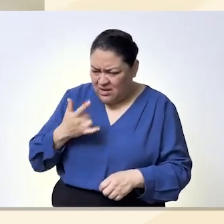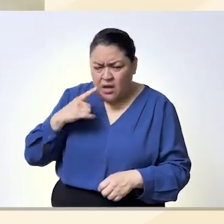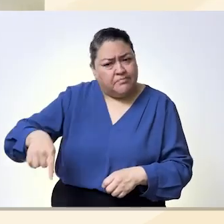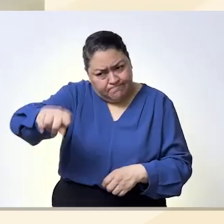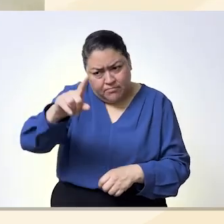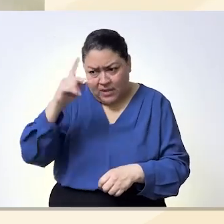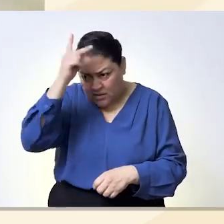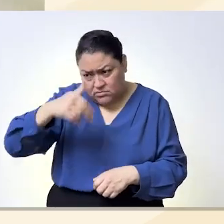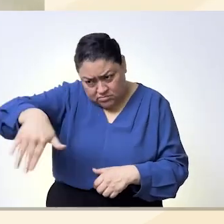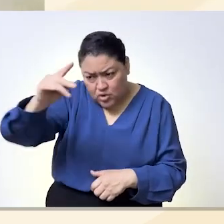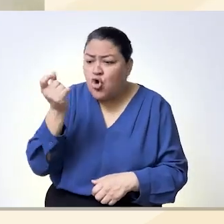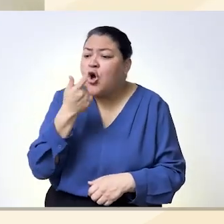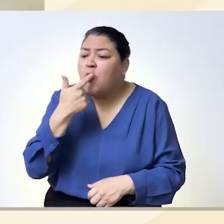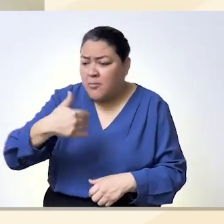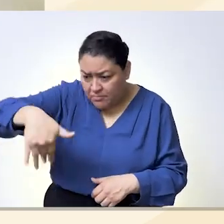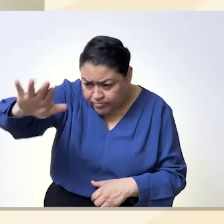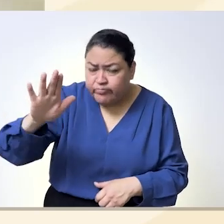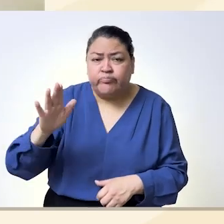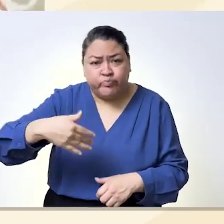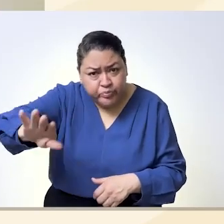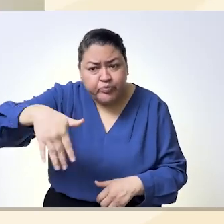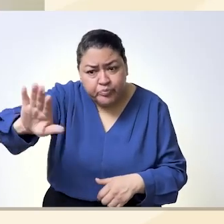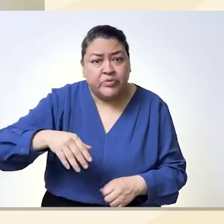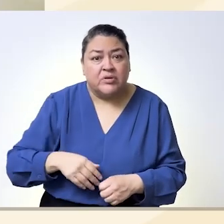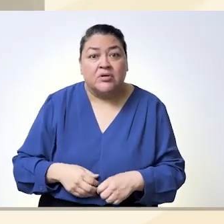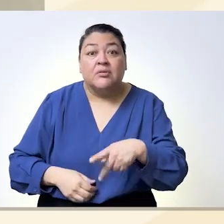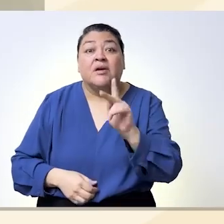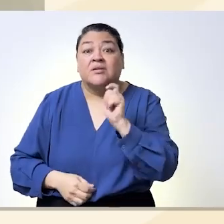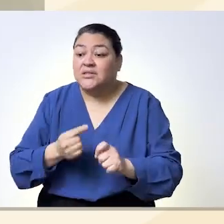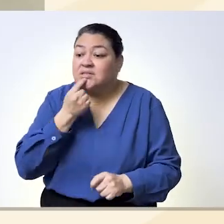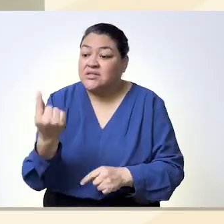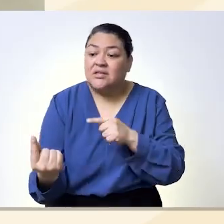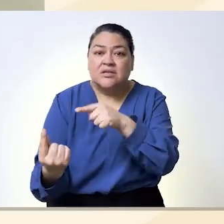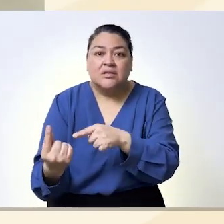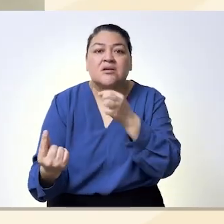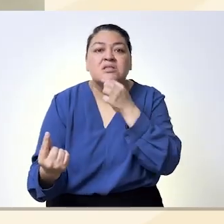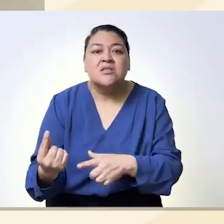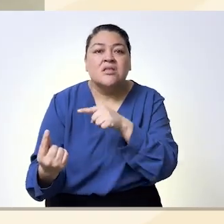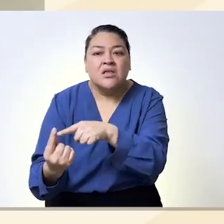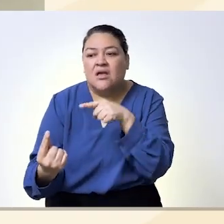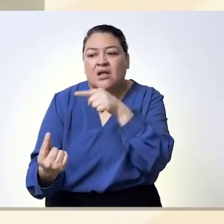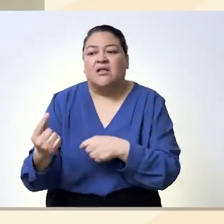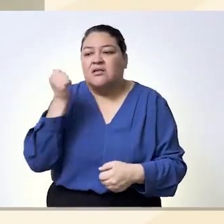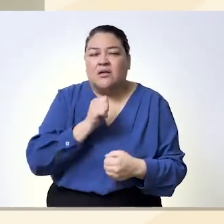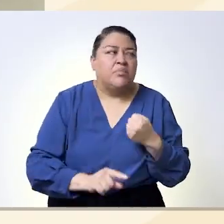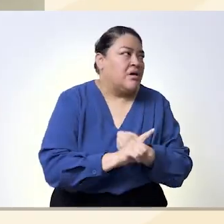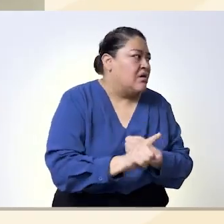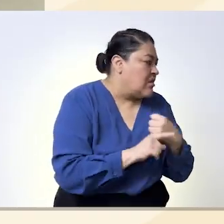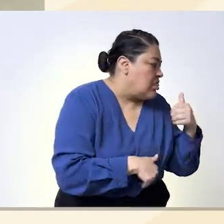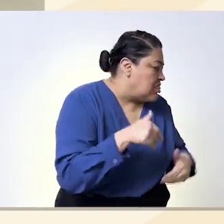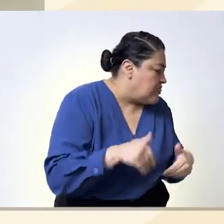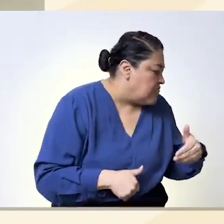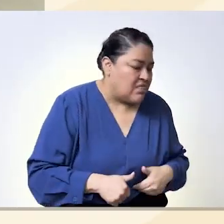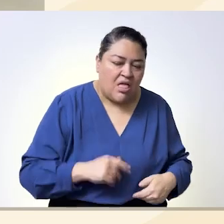otro, etcétera, etcétera, y eres el niño, la niña problema, ¿no? Es un sistema de chivos expiatorios.